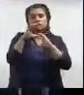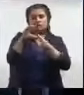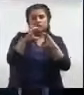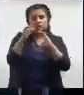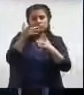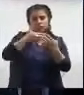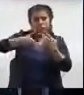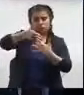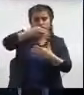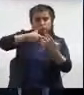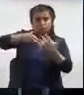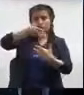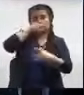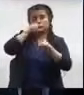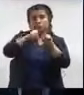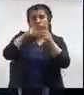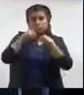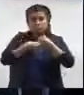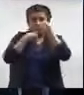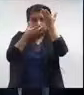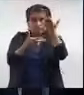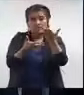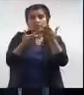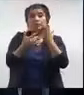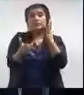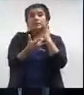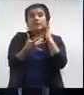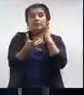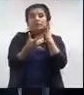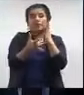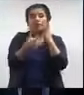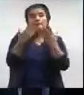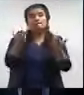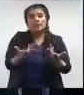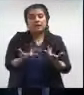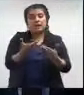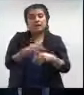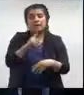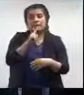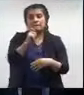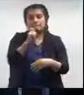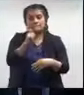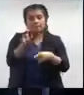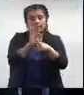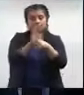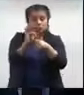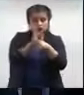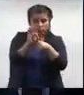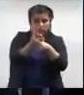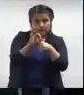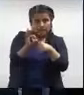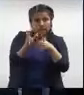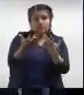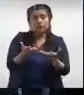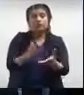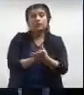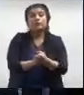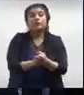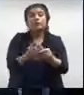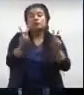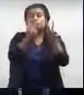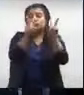telecomunicacionales y sistemas de información necesarios para el adecuado, moderno y óptimo funcionamiento de los